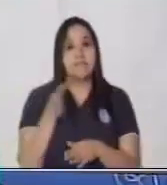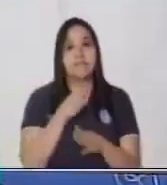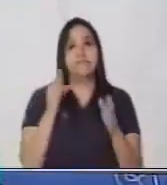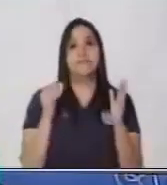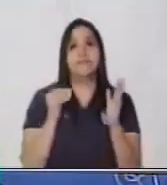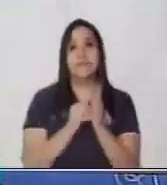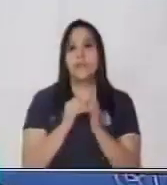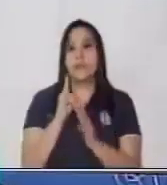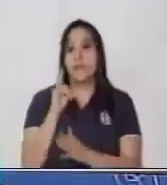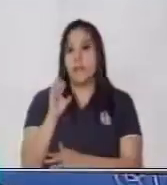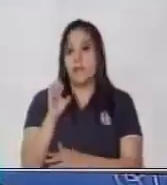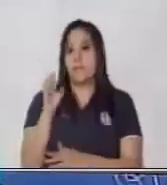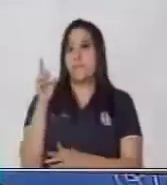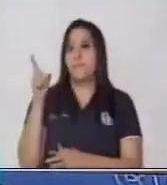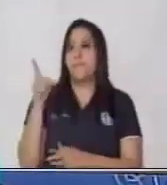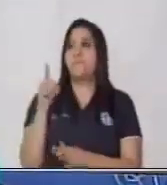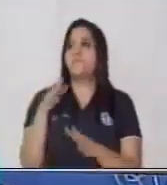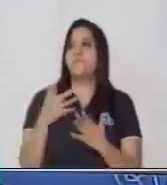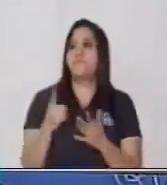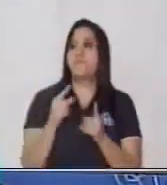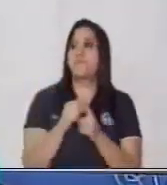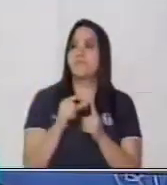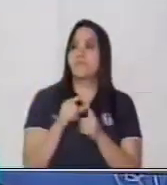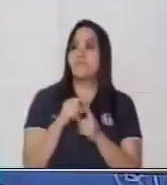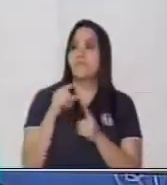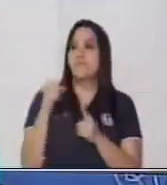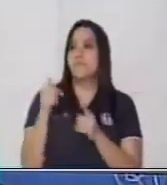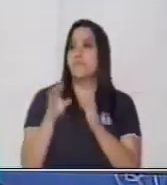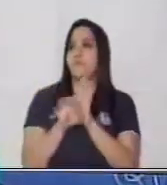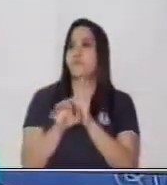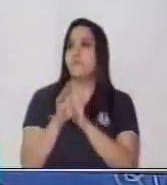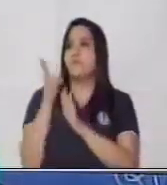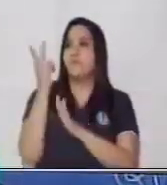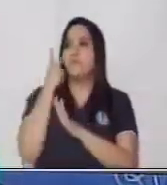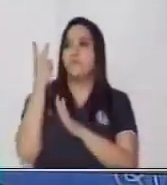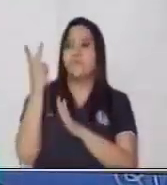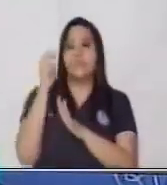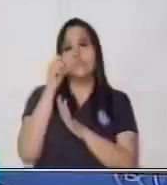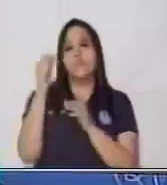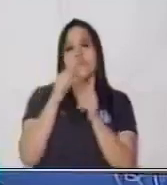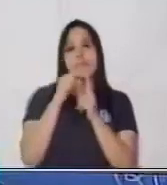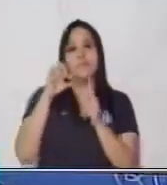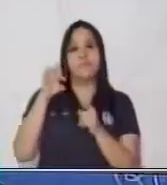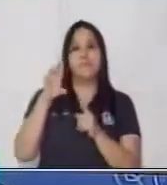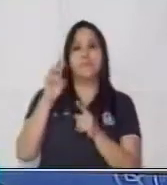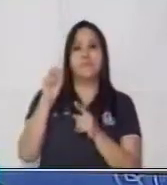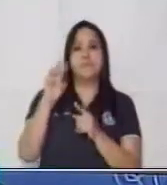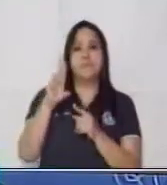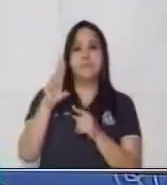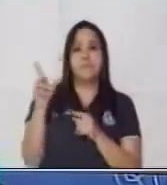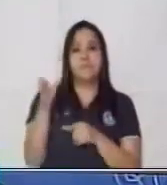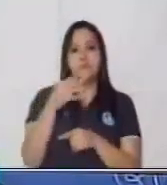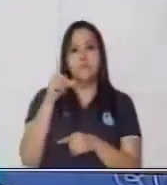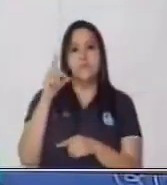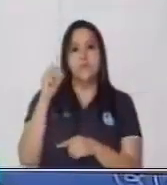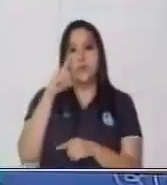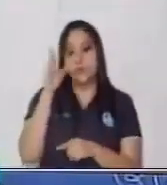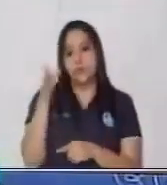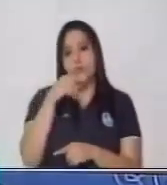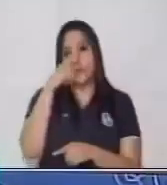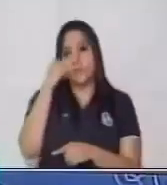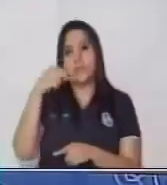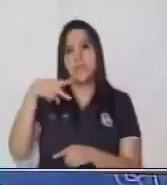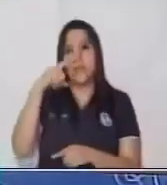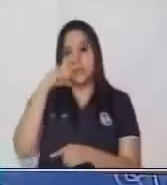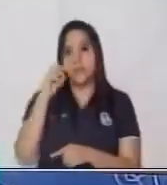cabe mencionarlas y están, por lo tanto, que yo lo iba a escribir pero no se pudo, y de modo que. Por